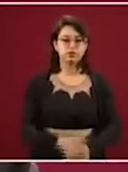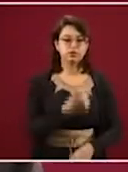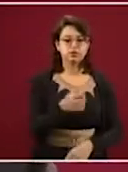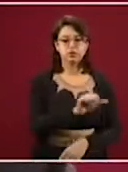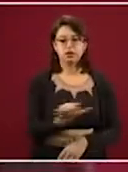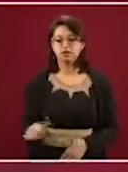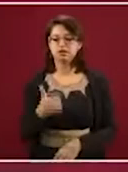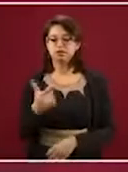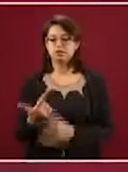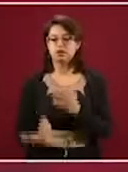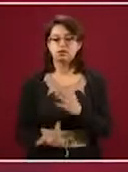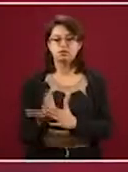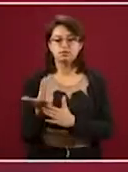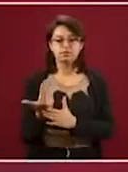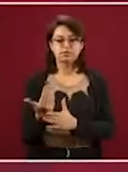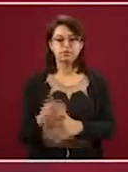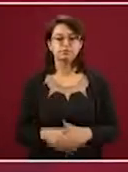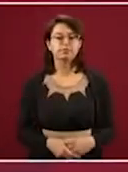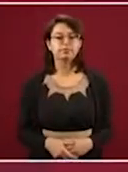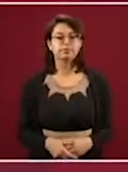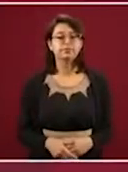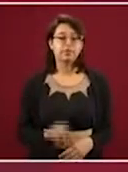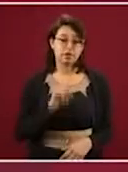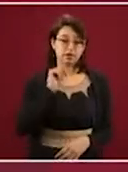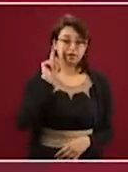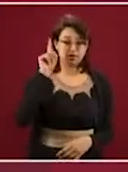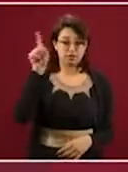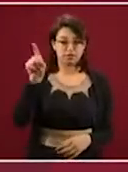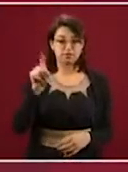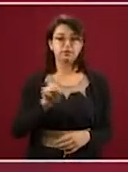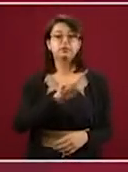la mañana. Vamos a estar allá y luego